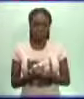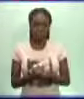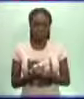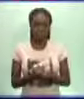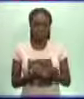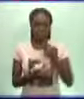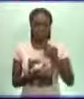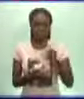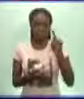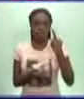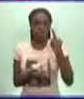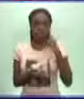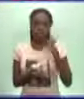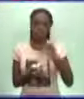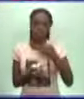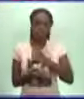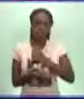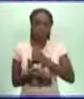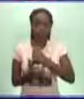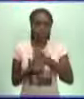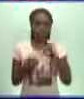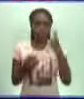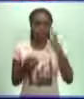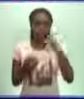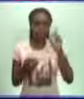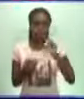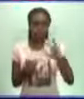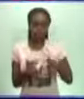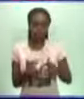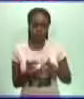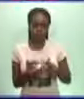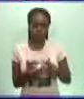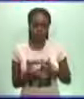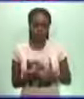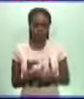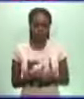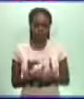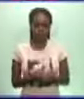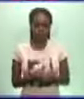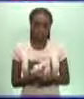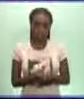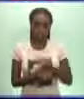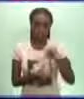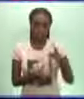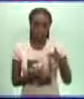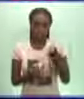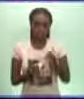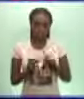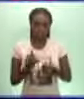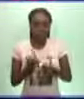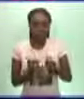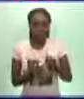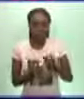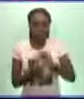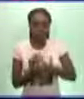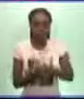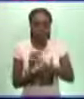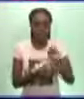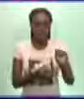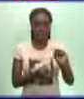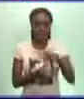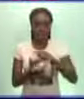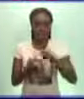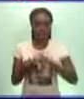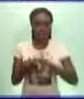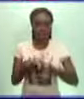no podemos pretender ver la novela, porque es solo una versión libre. En la película,